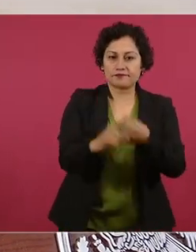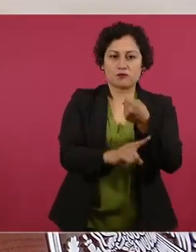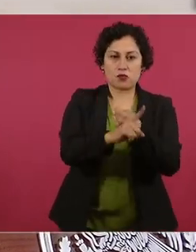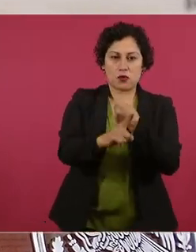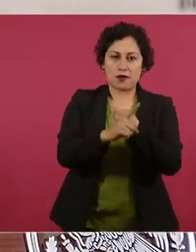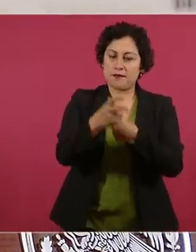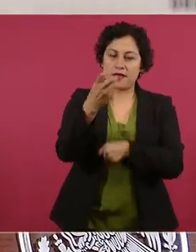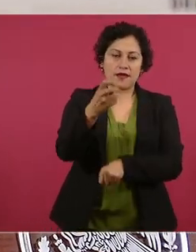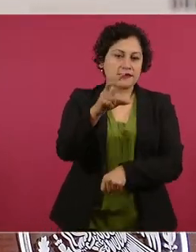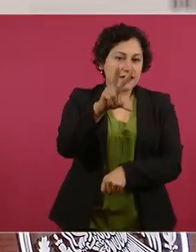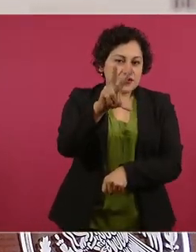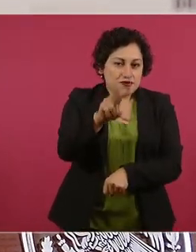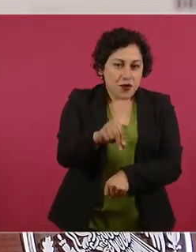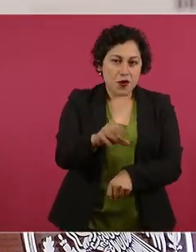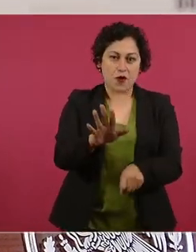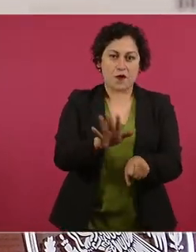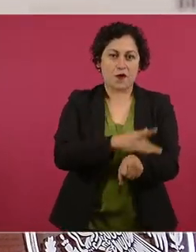hay,